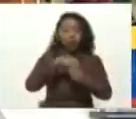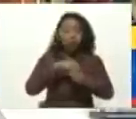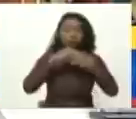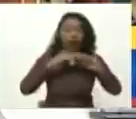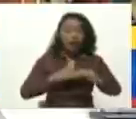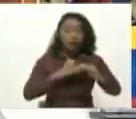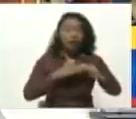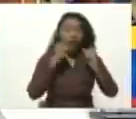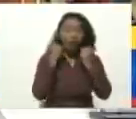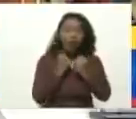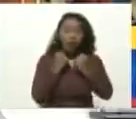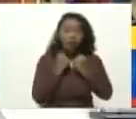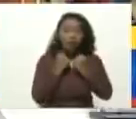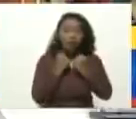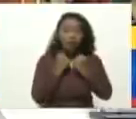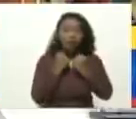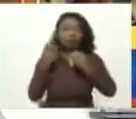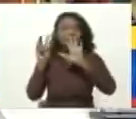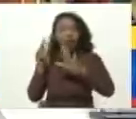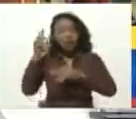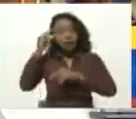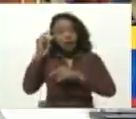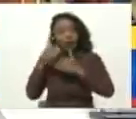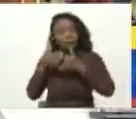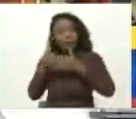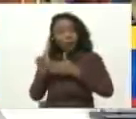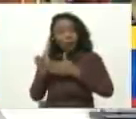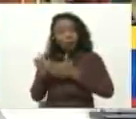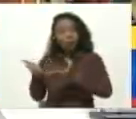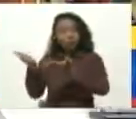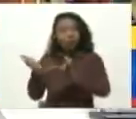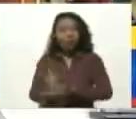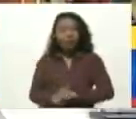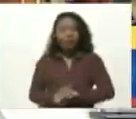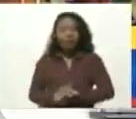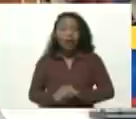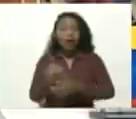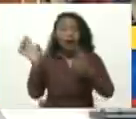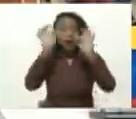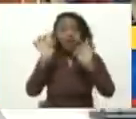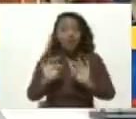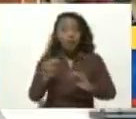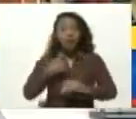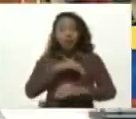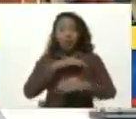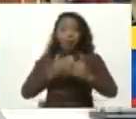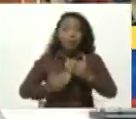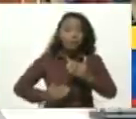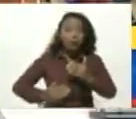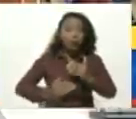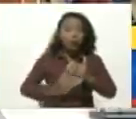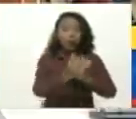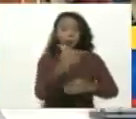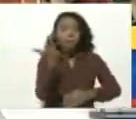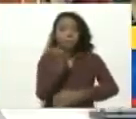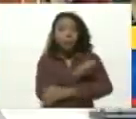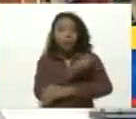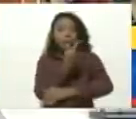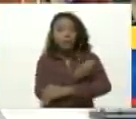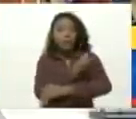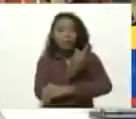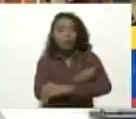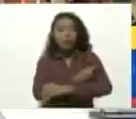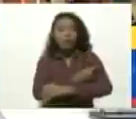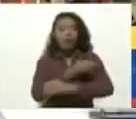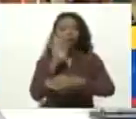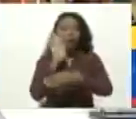gente la asumía así, y 7 días de flexibilización. En la medida que hemos avanzado en vacunación,